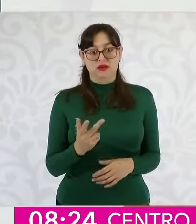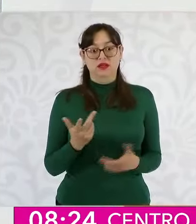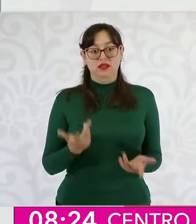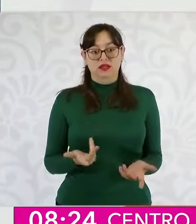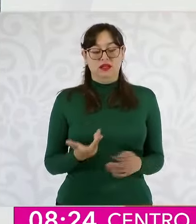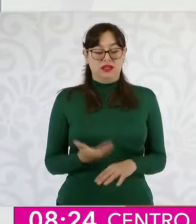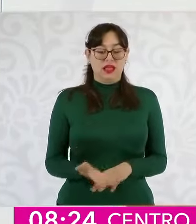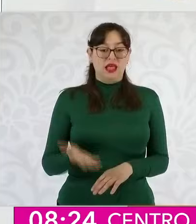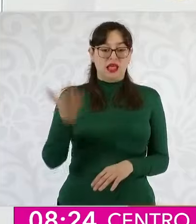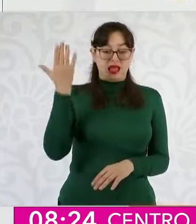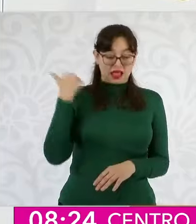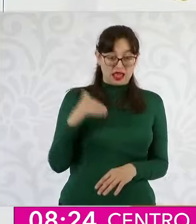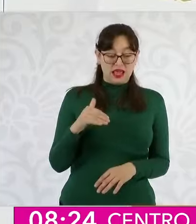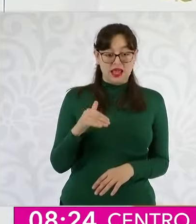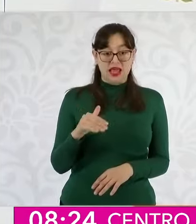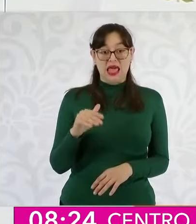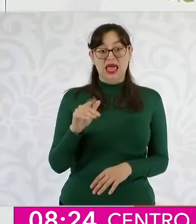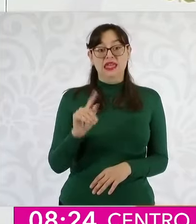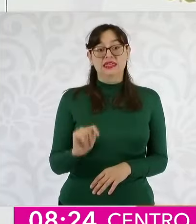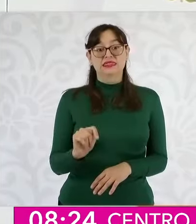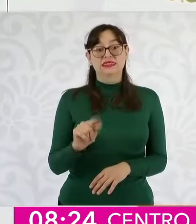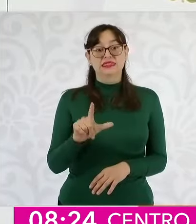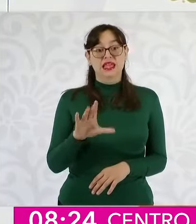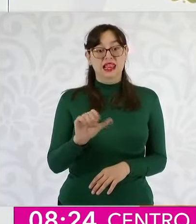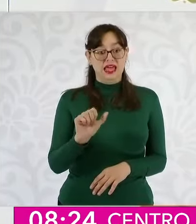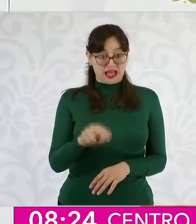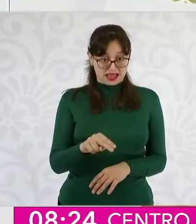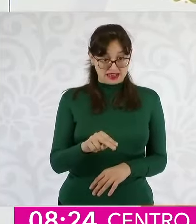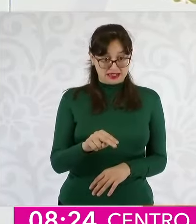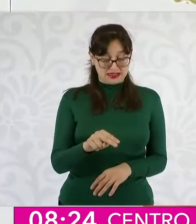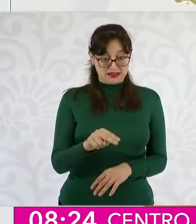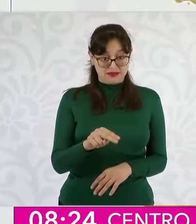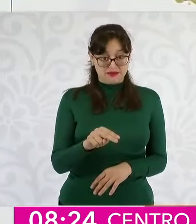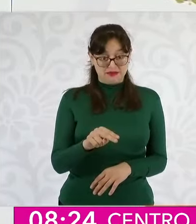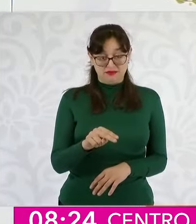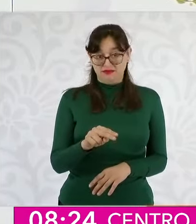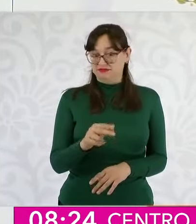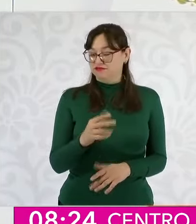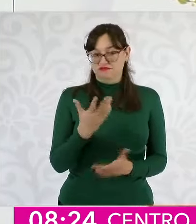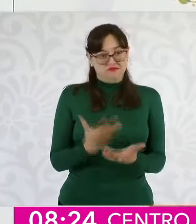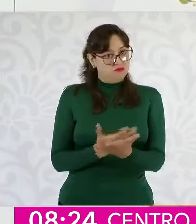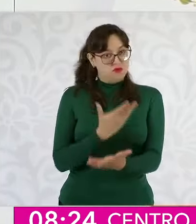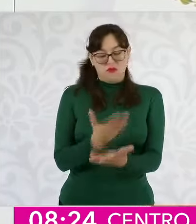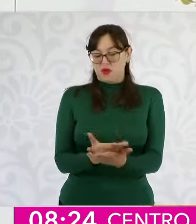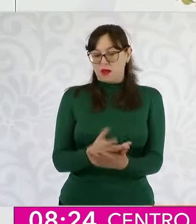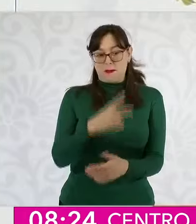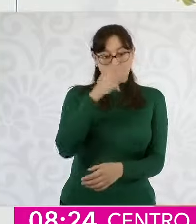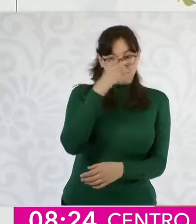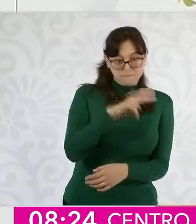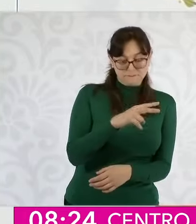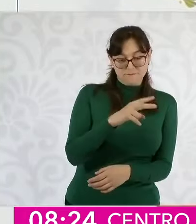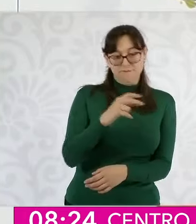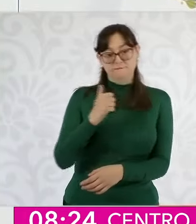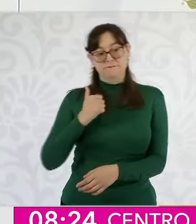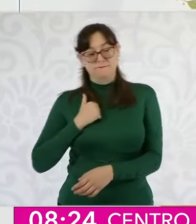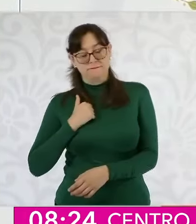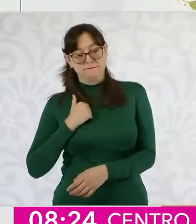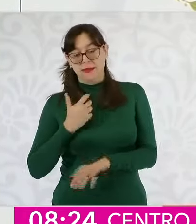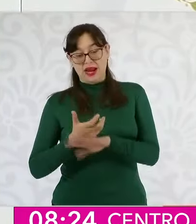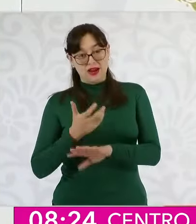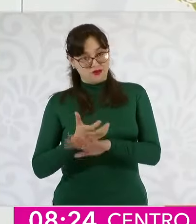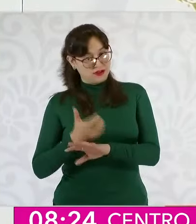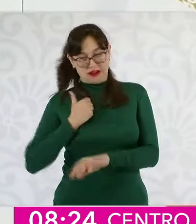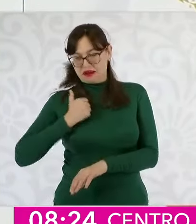libre comercio al principio estaba planteado exclusivamente entre México y Estados Unidos y después entró